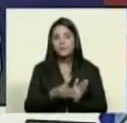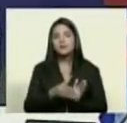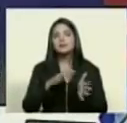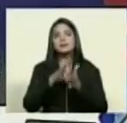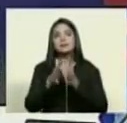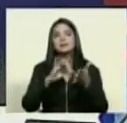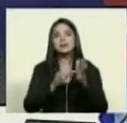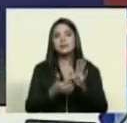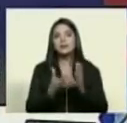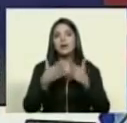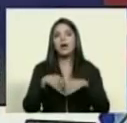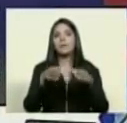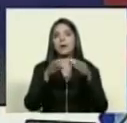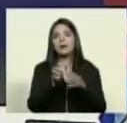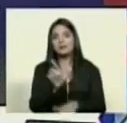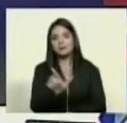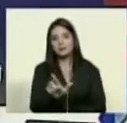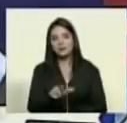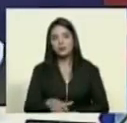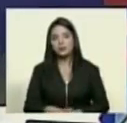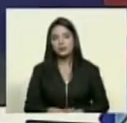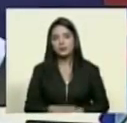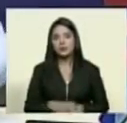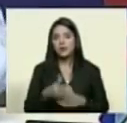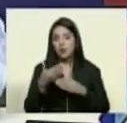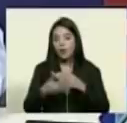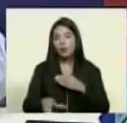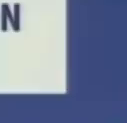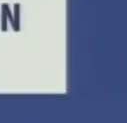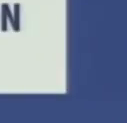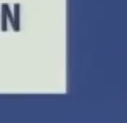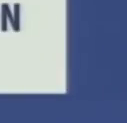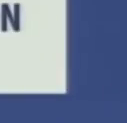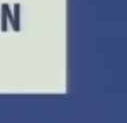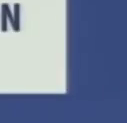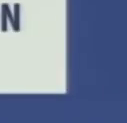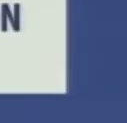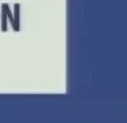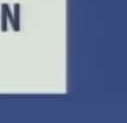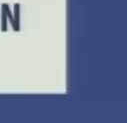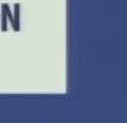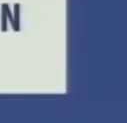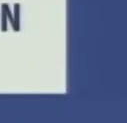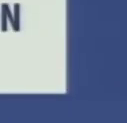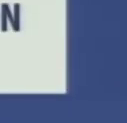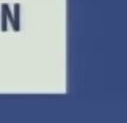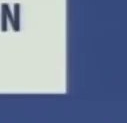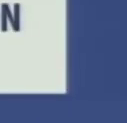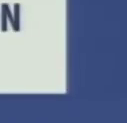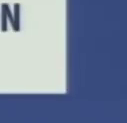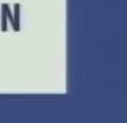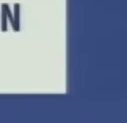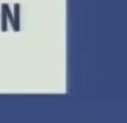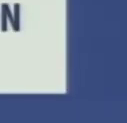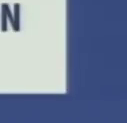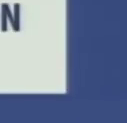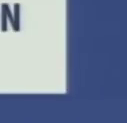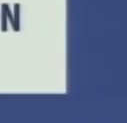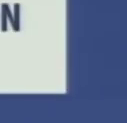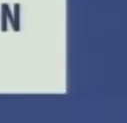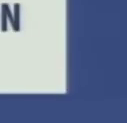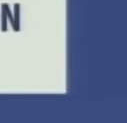corresponden al Partido Socialista Unido de Venezuela. Y el restante se distribuye en los partidos aliados de la